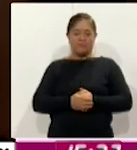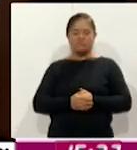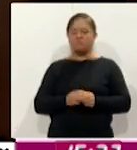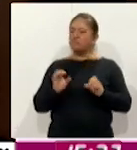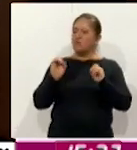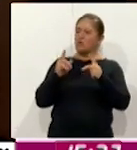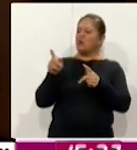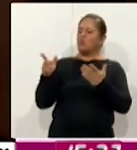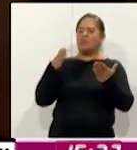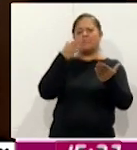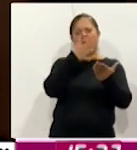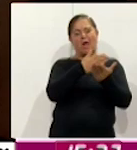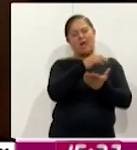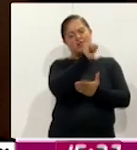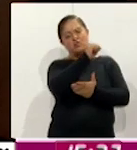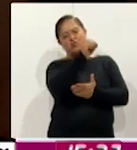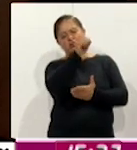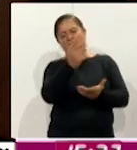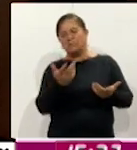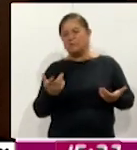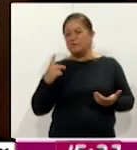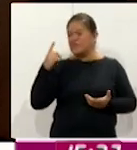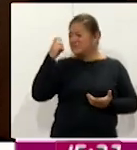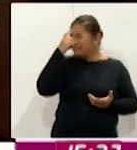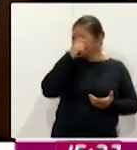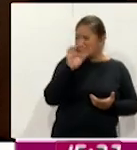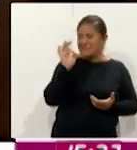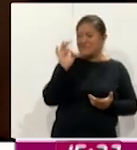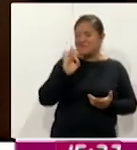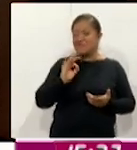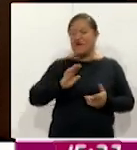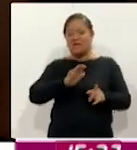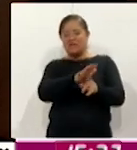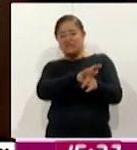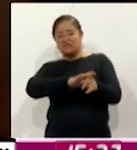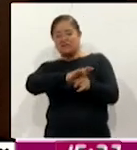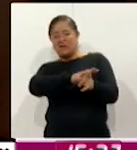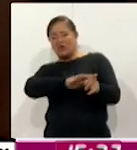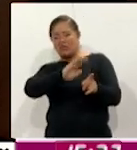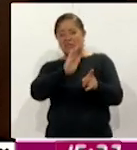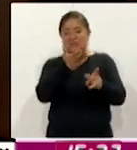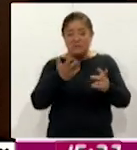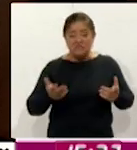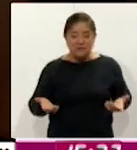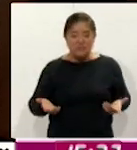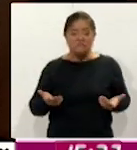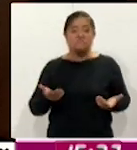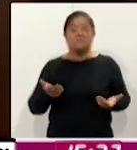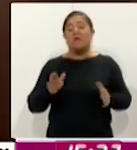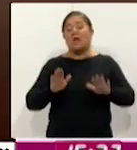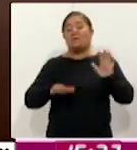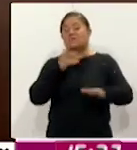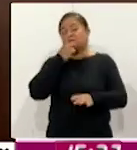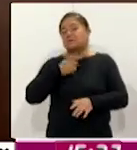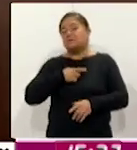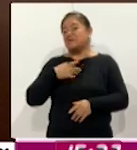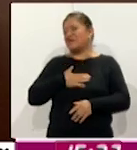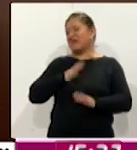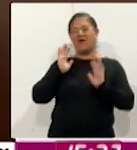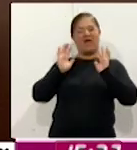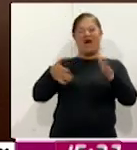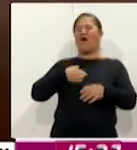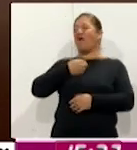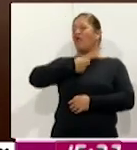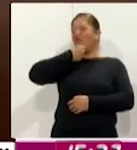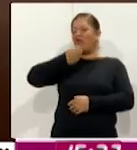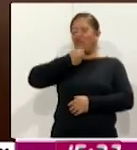puertas, las personas, ¿es difícil de pronto convencer a alguna persona? Porque luego ya dicen, es que ya estoy grande o no sé, ya sí, se pasó